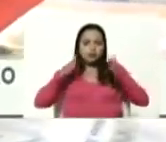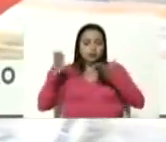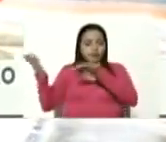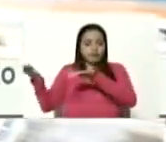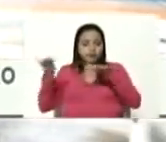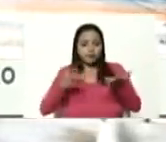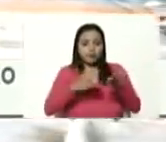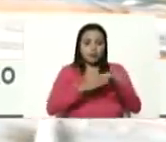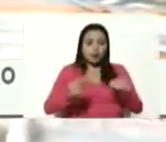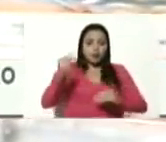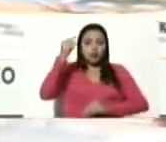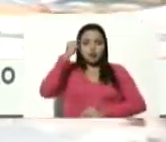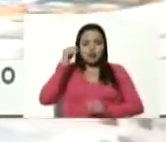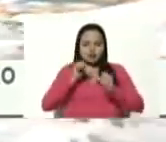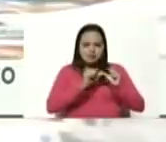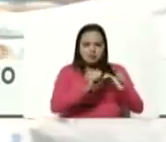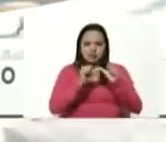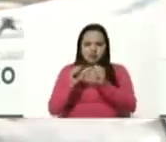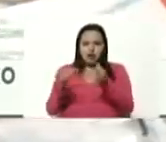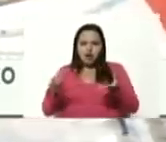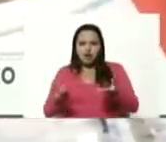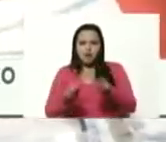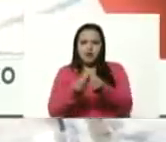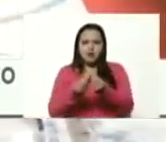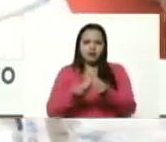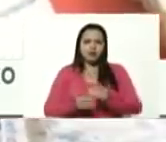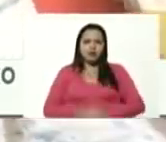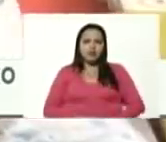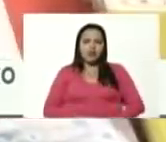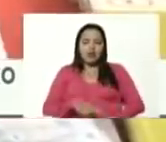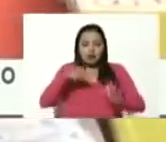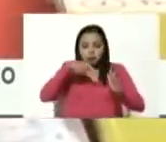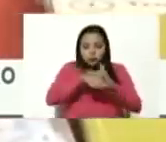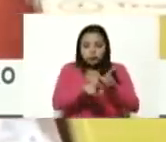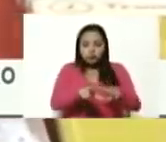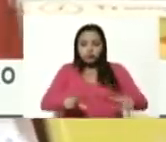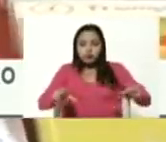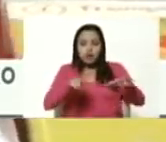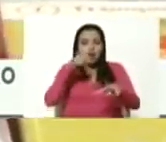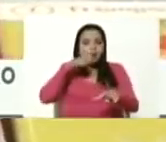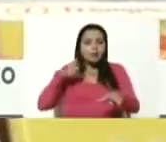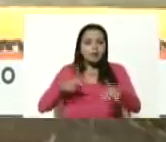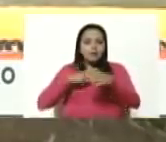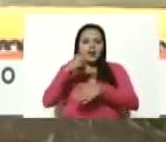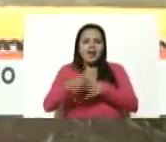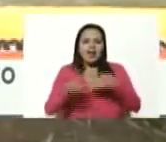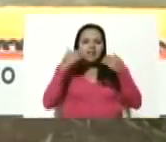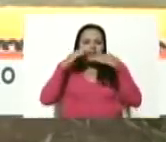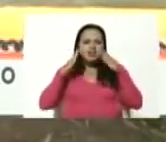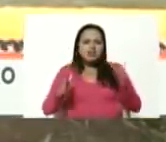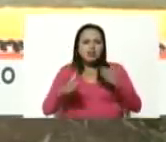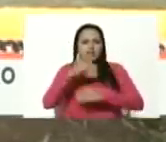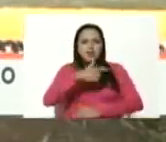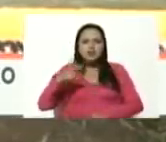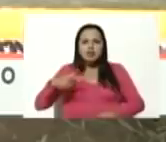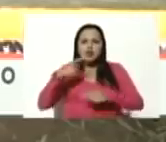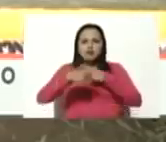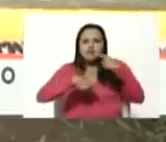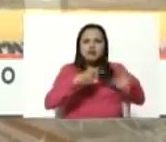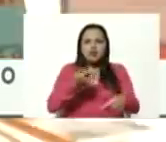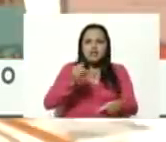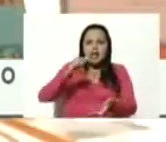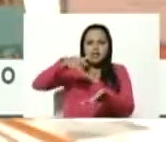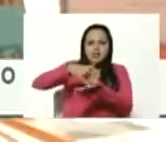a diario, seguimos acompañando en las catacumbas a nuestro pueblo en el marco del plan de atención a las víctimas del bloqueo y la